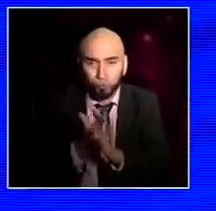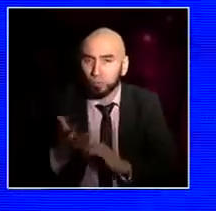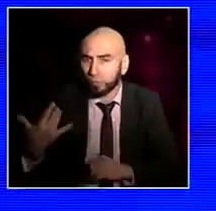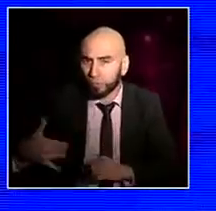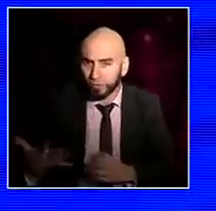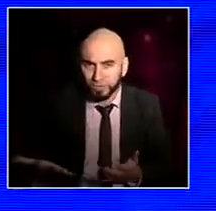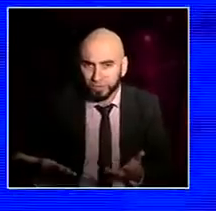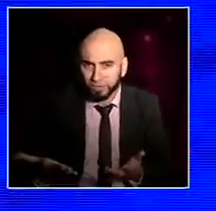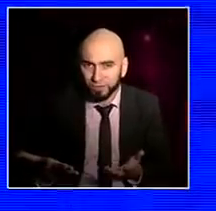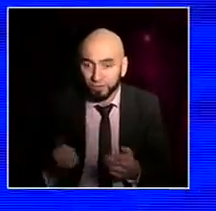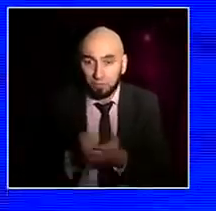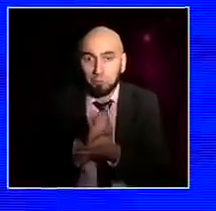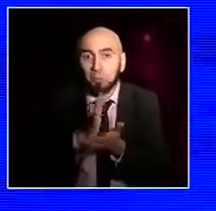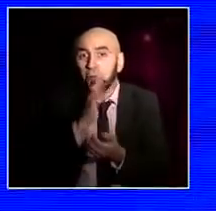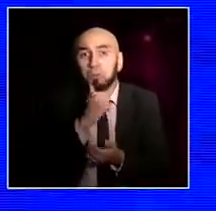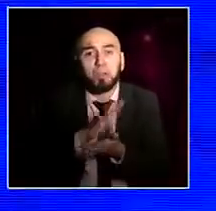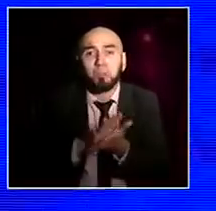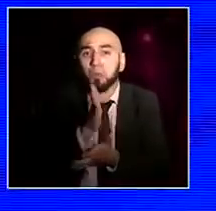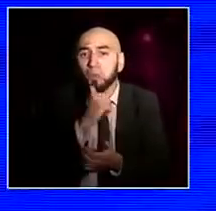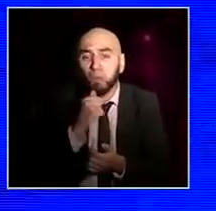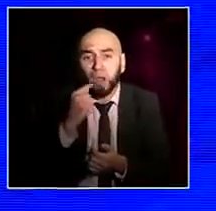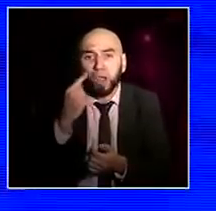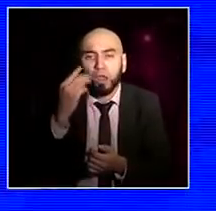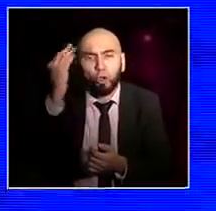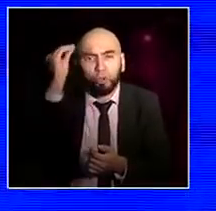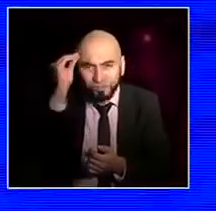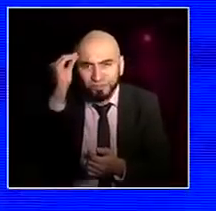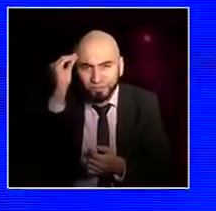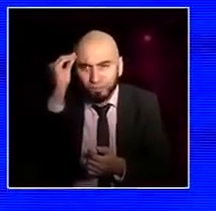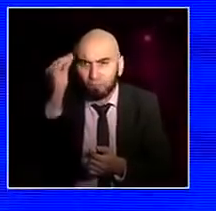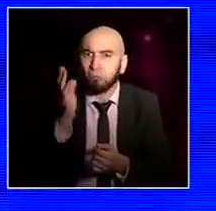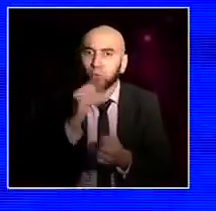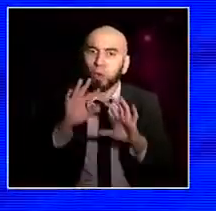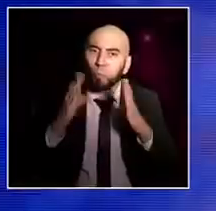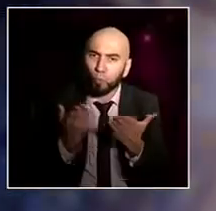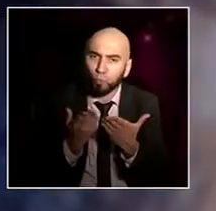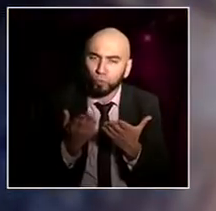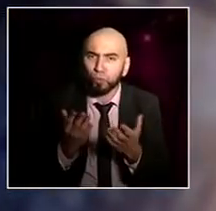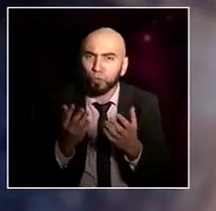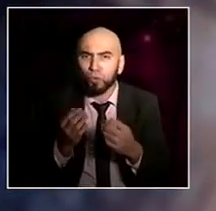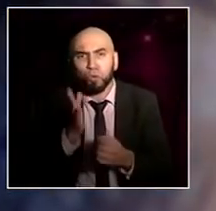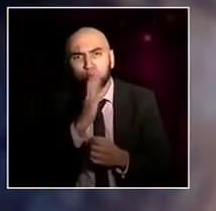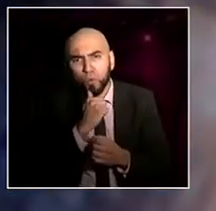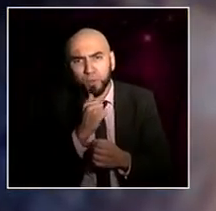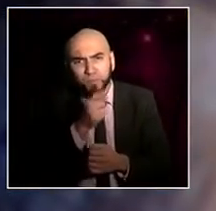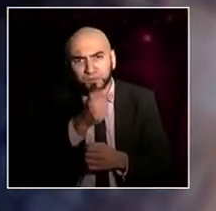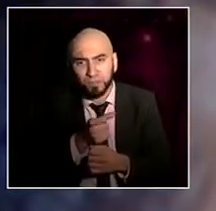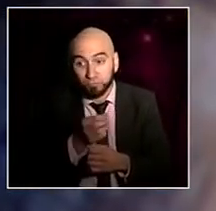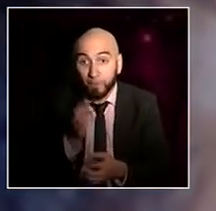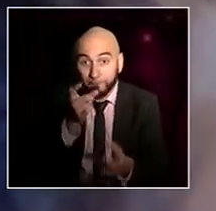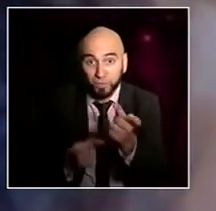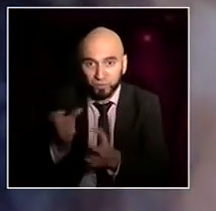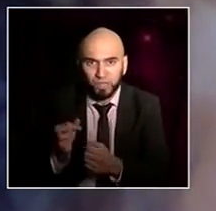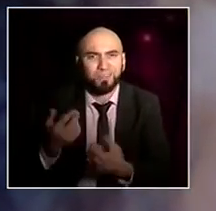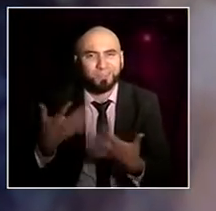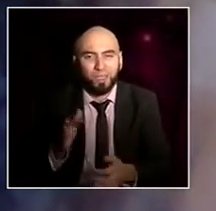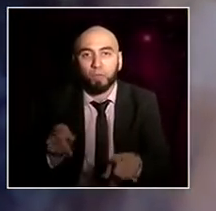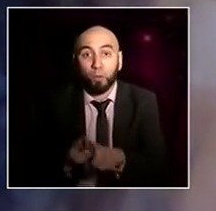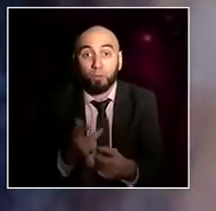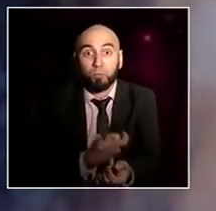no hay mundo, no hay ser, no hay nada. Alguien que ha tenido anestesia sabe esto, no es como que hace